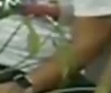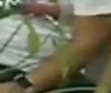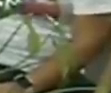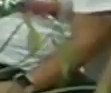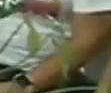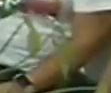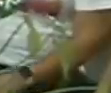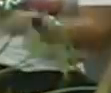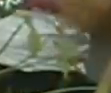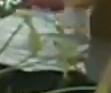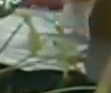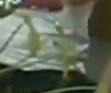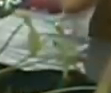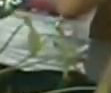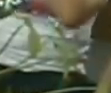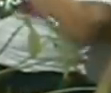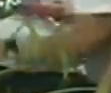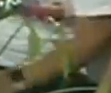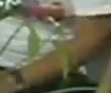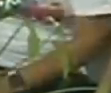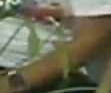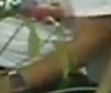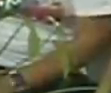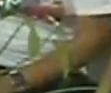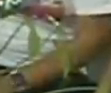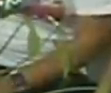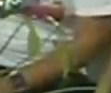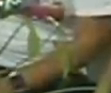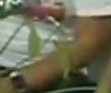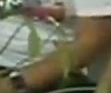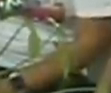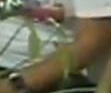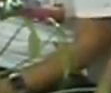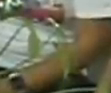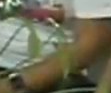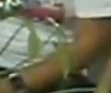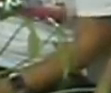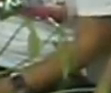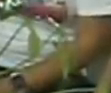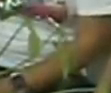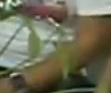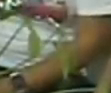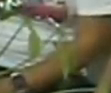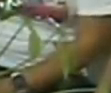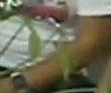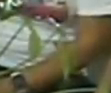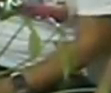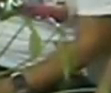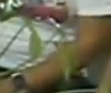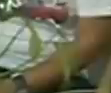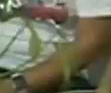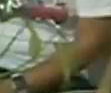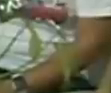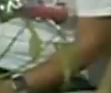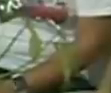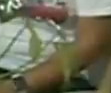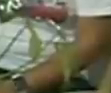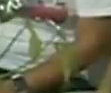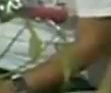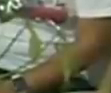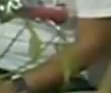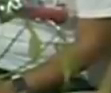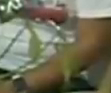sala, área de servicio, 76 metros cuadrados. Y con su permiso, yo quiero en nombre de